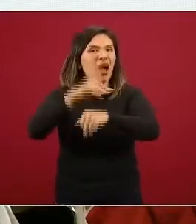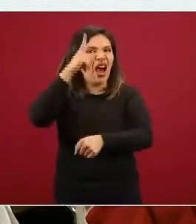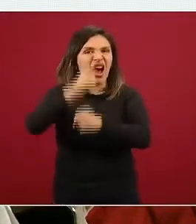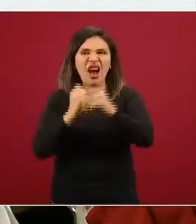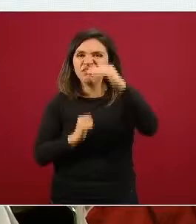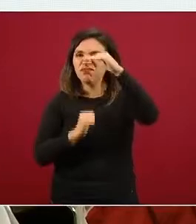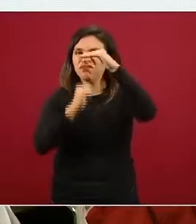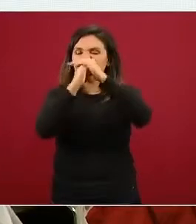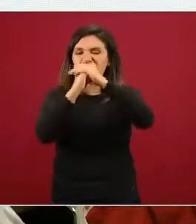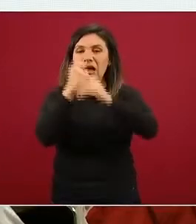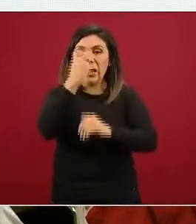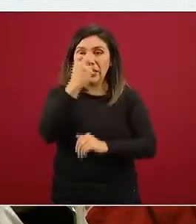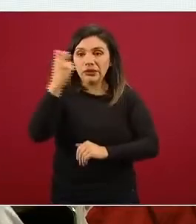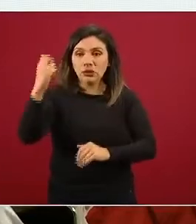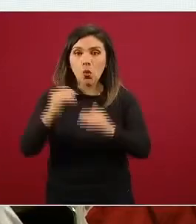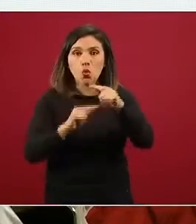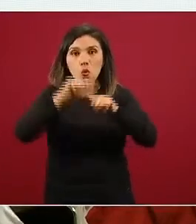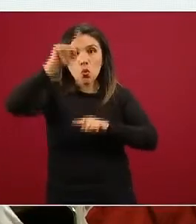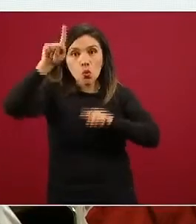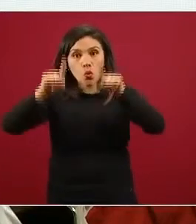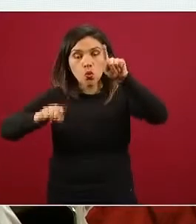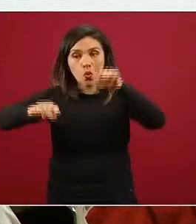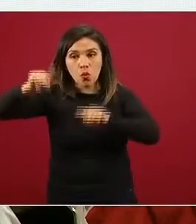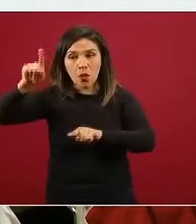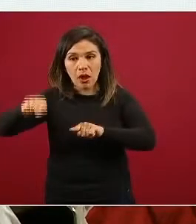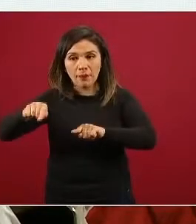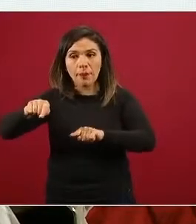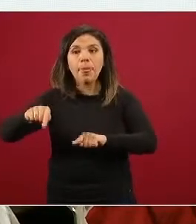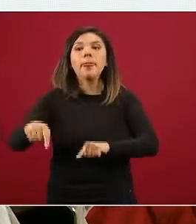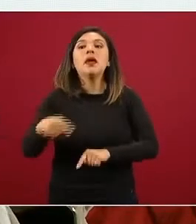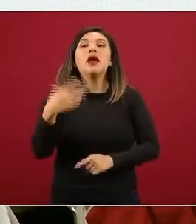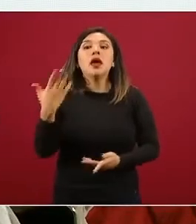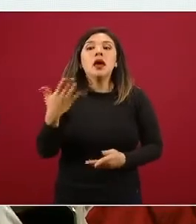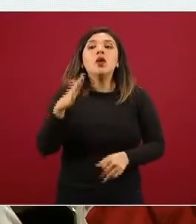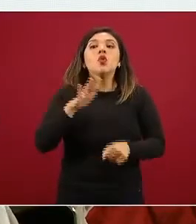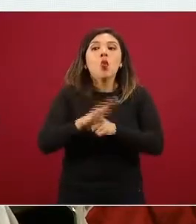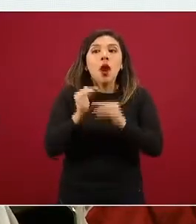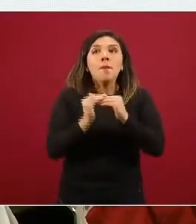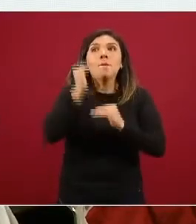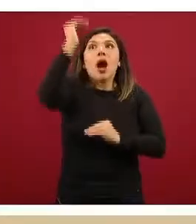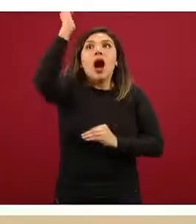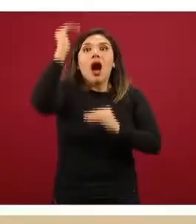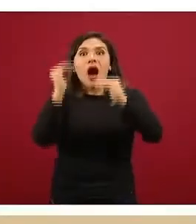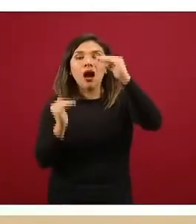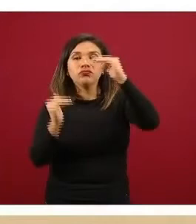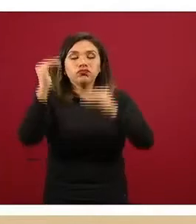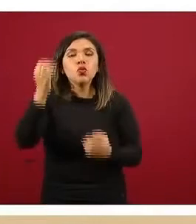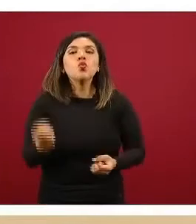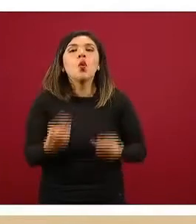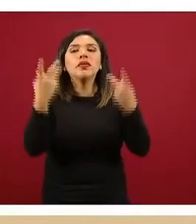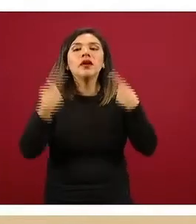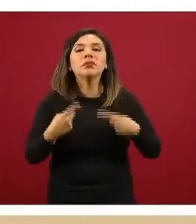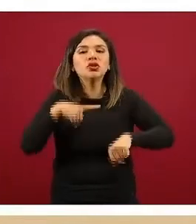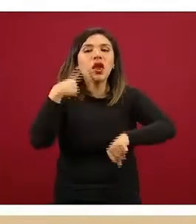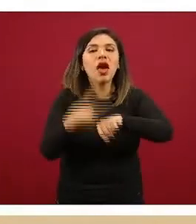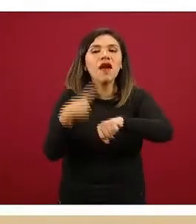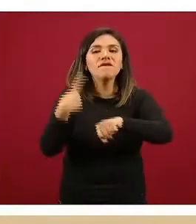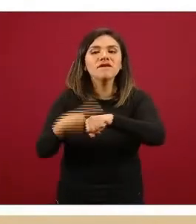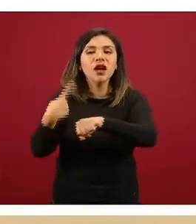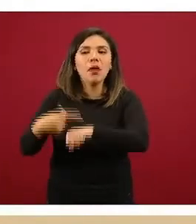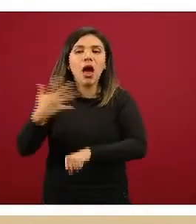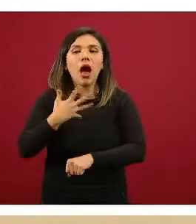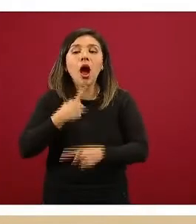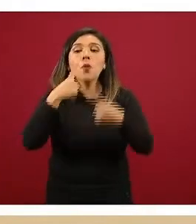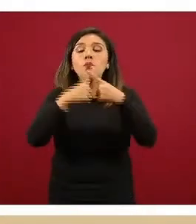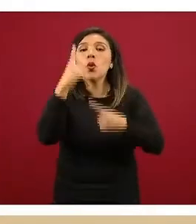máximo de esas curvas y a qué altura llegó, a qué cantidad de casos o de personas enfermas